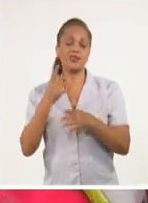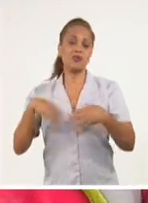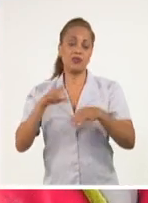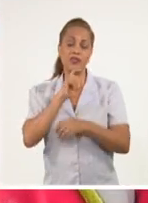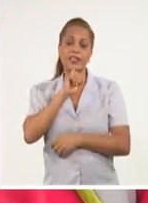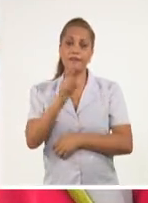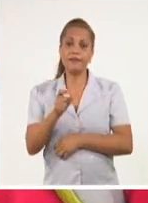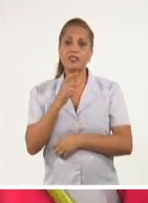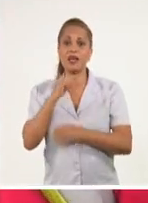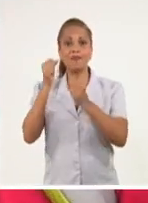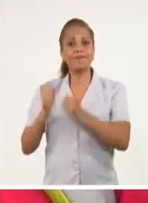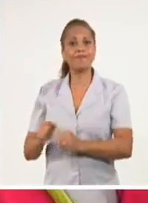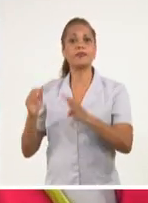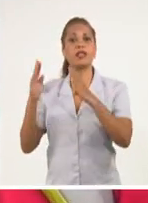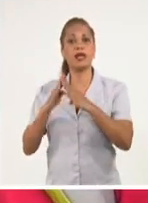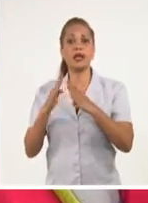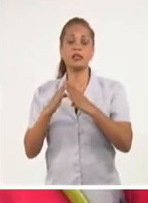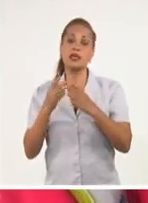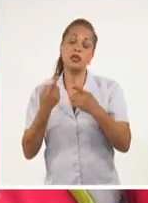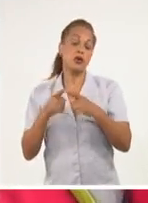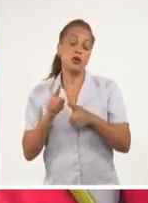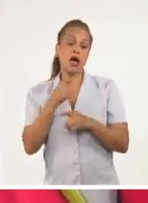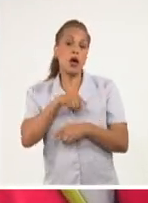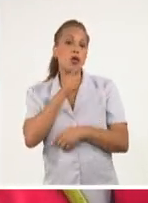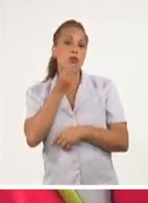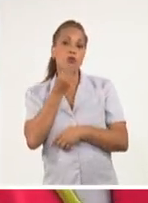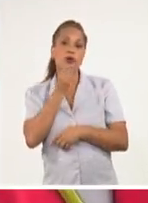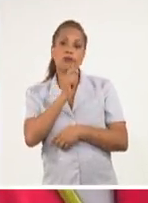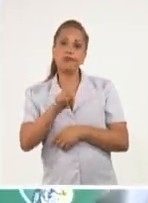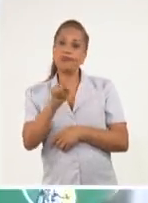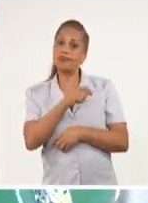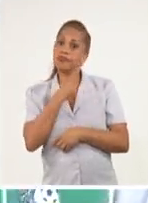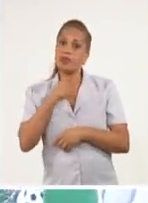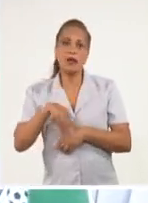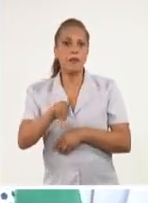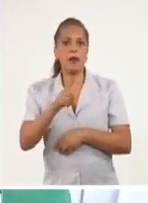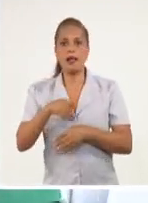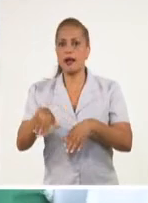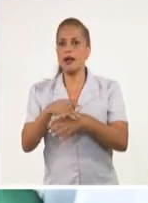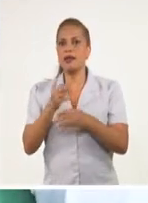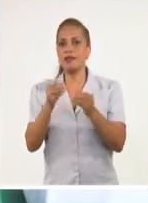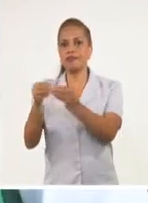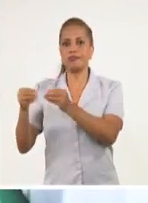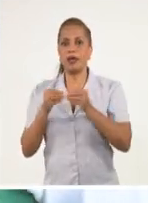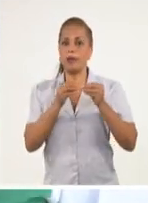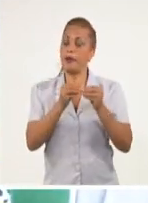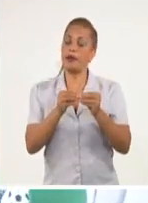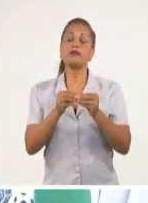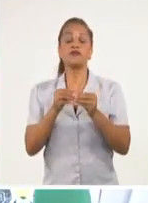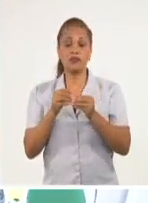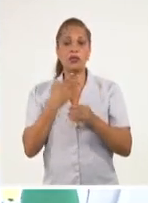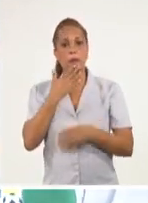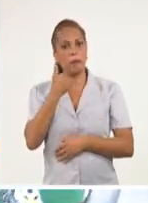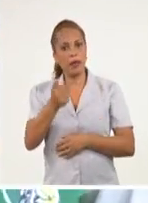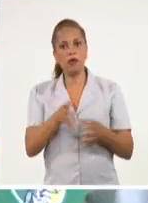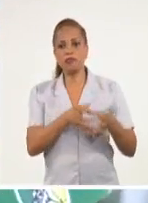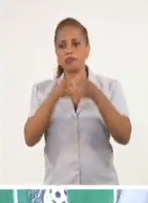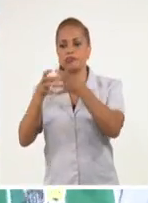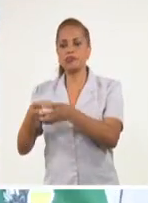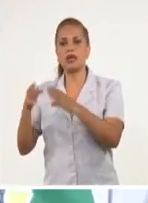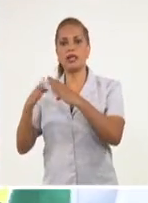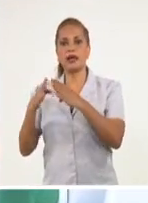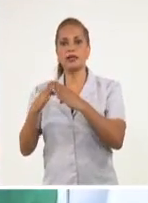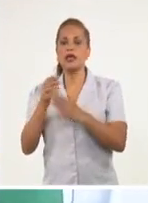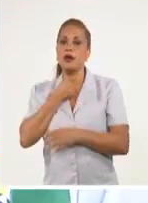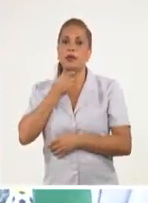porque de lo contrario tienen que salir de su casa y lo que hacen es propagar la enfermedad. Pero también ayuda a aquel grupo de personas que no pueden ir